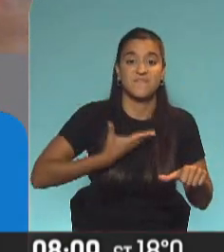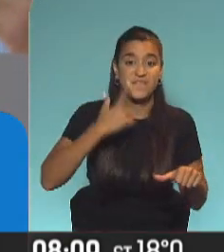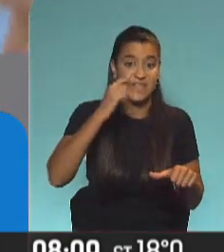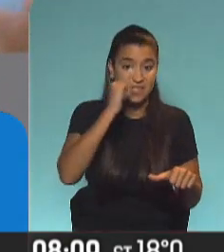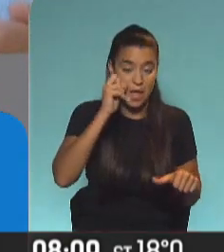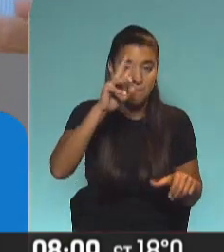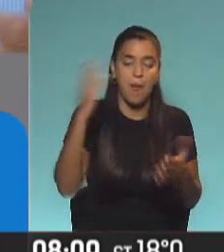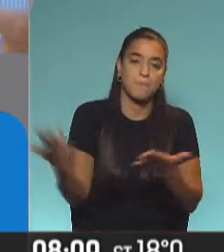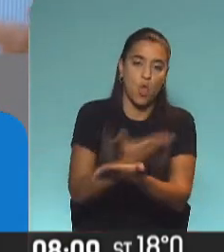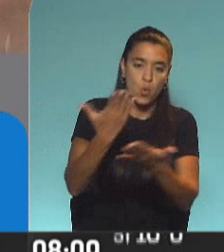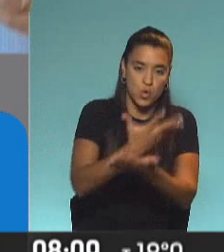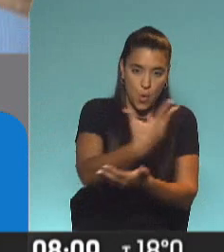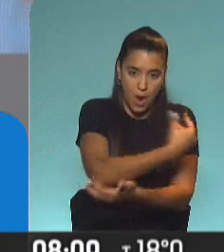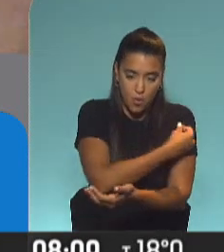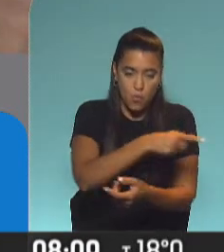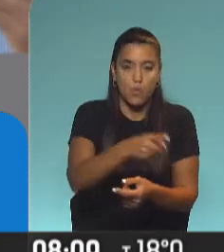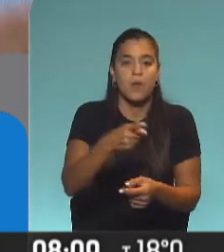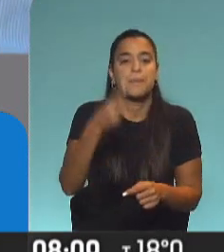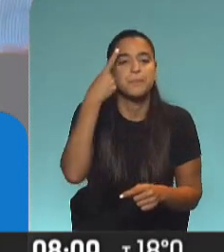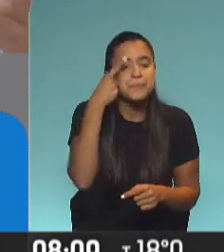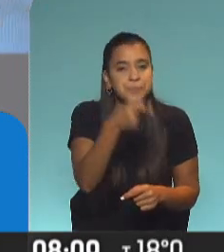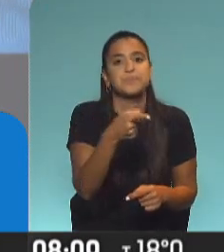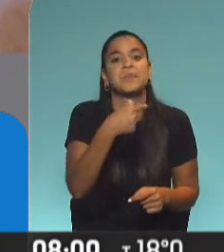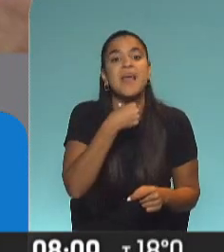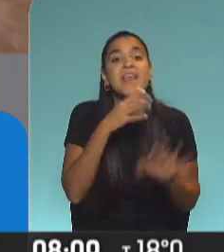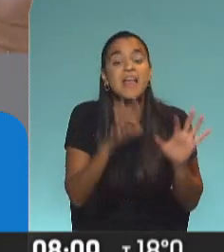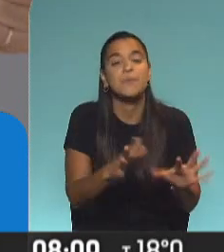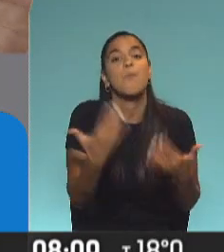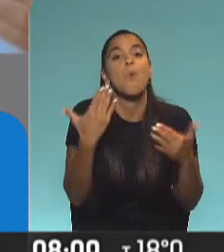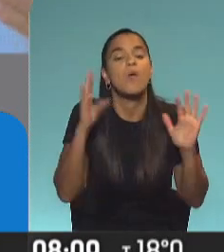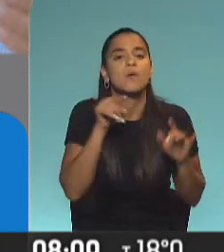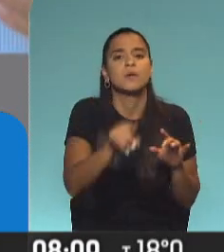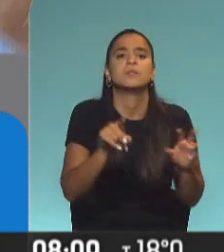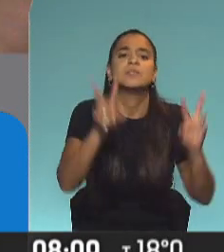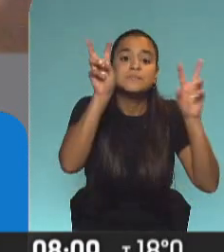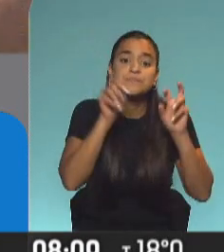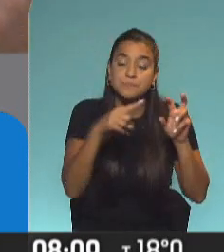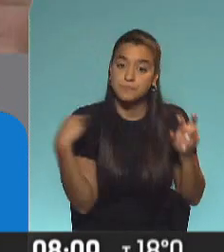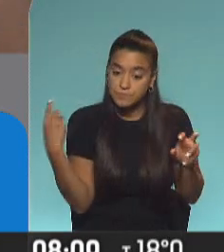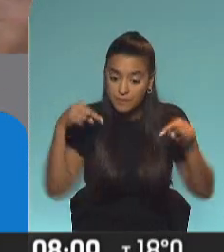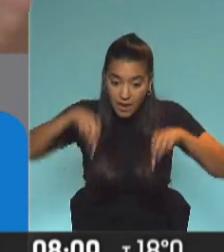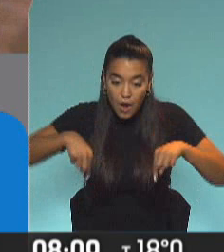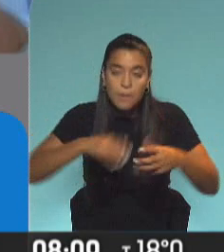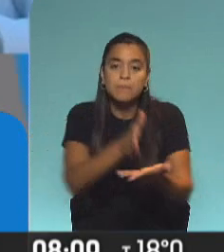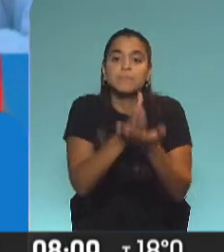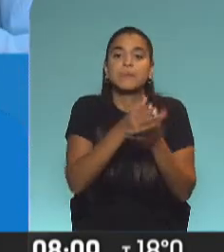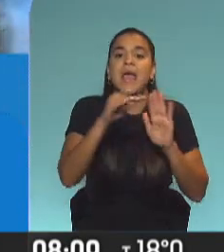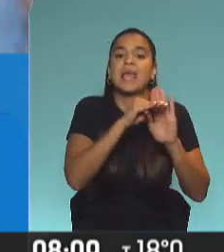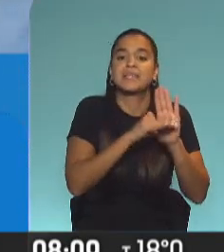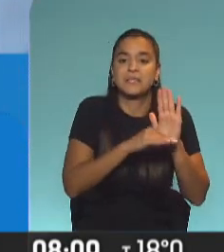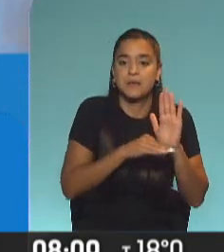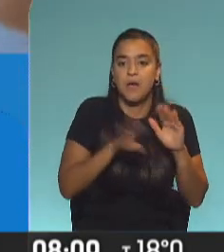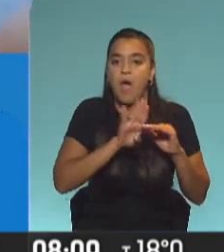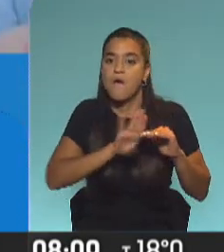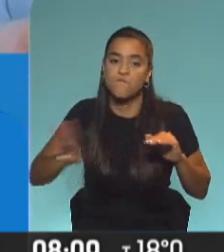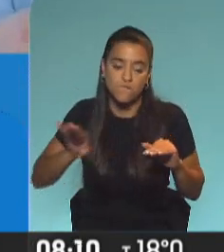la producción de vacunas que aspiraba a tener, podría ser uno de los motivos por los cuales ahora están planteando exigencias que están por